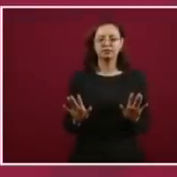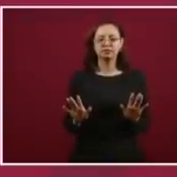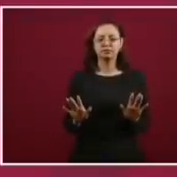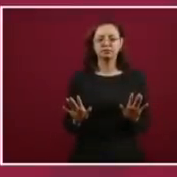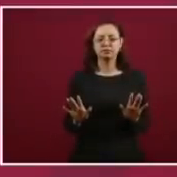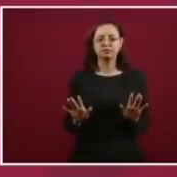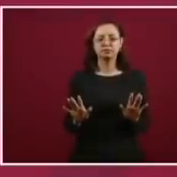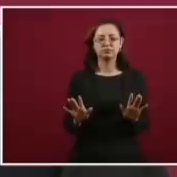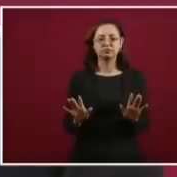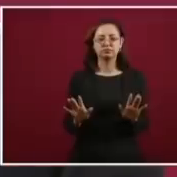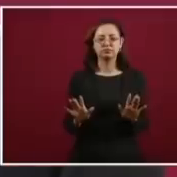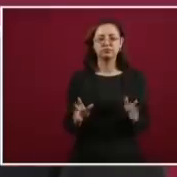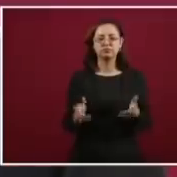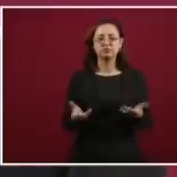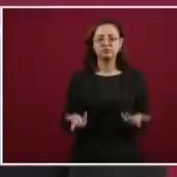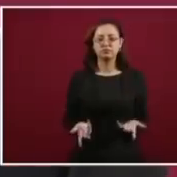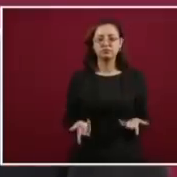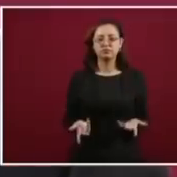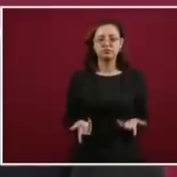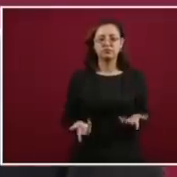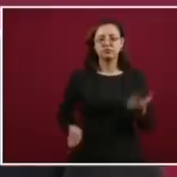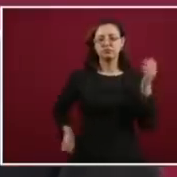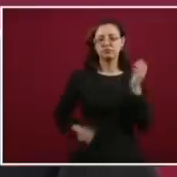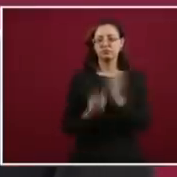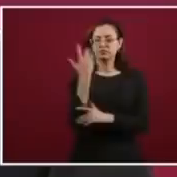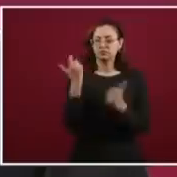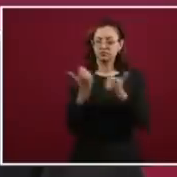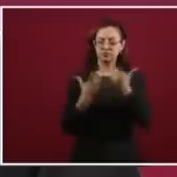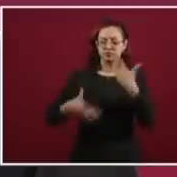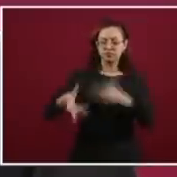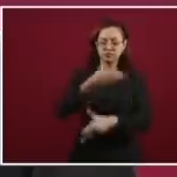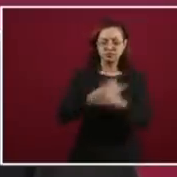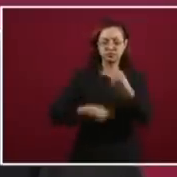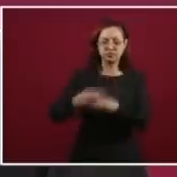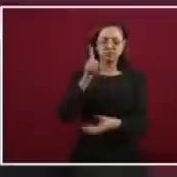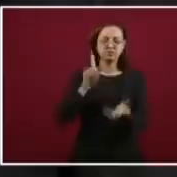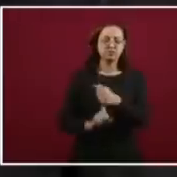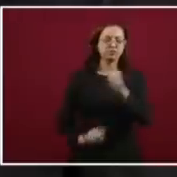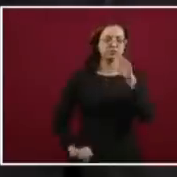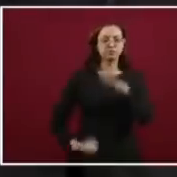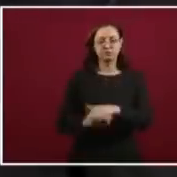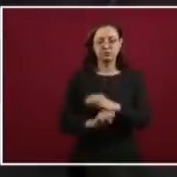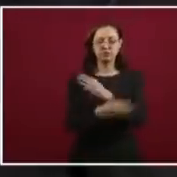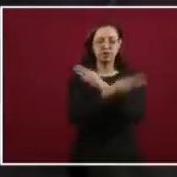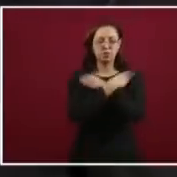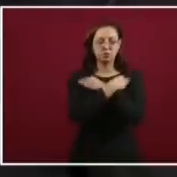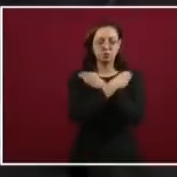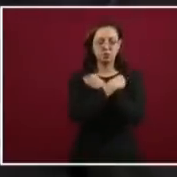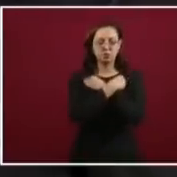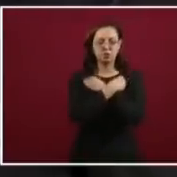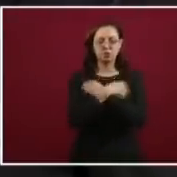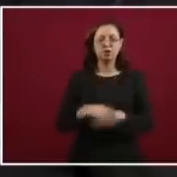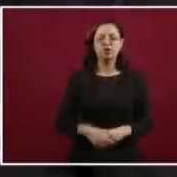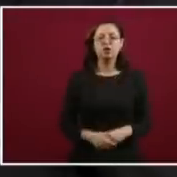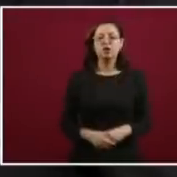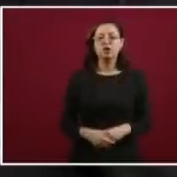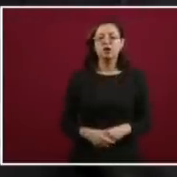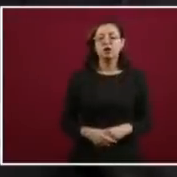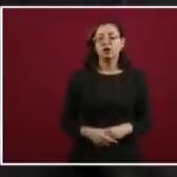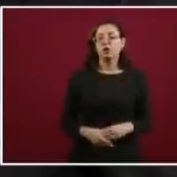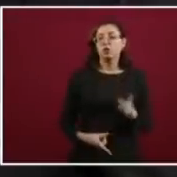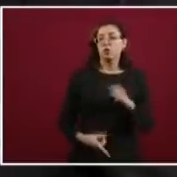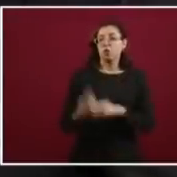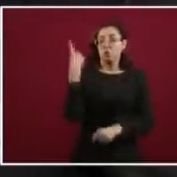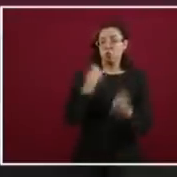que puede resumir lo que es la nueva economía moral el año pasado la presidencia de la